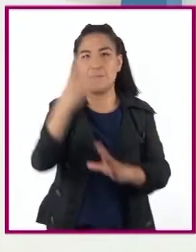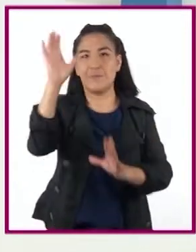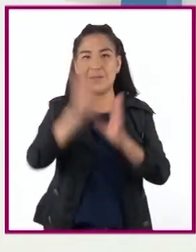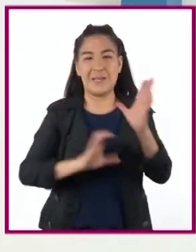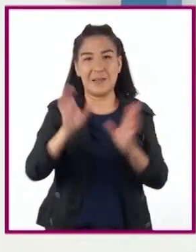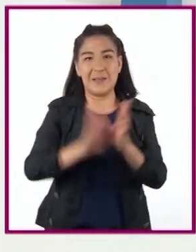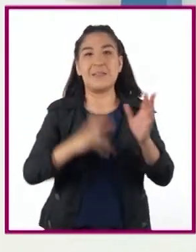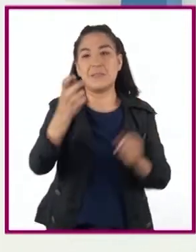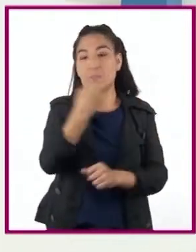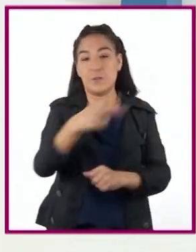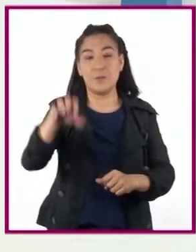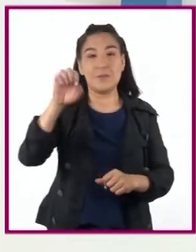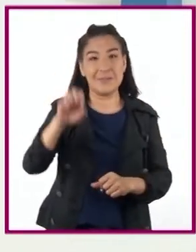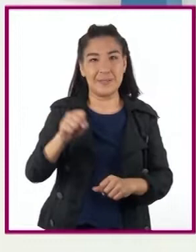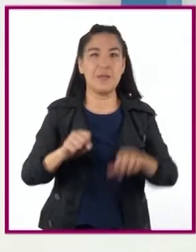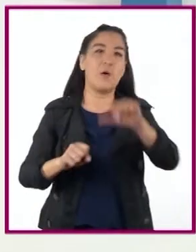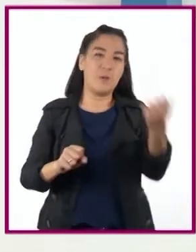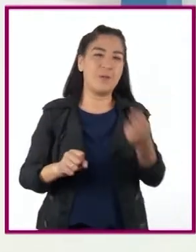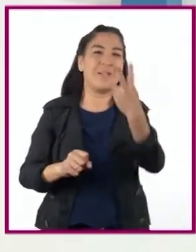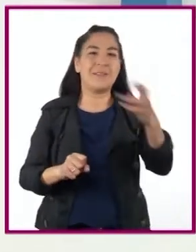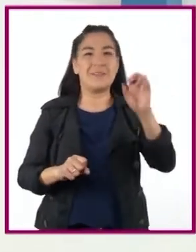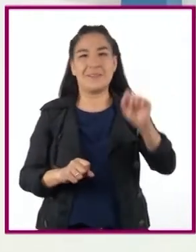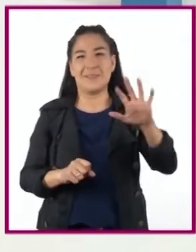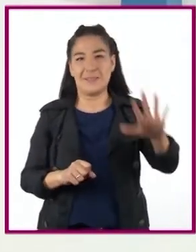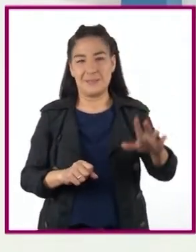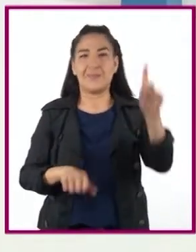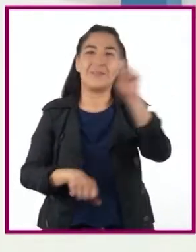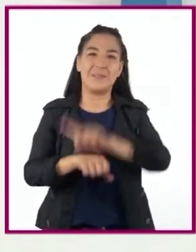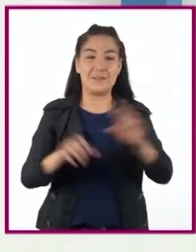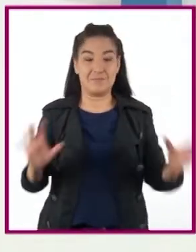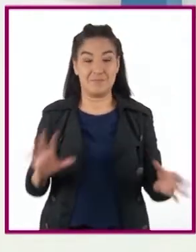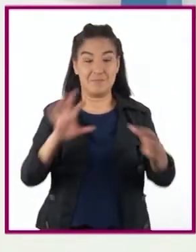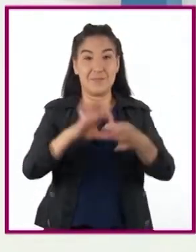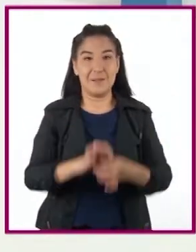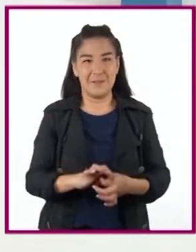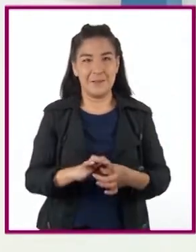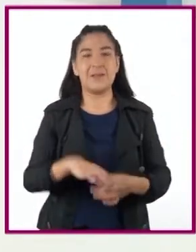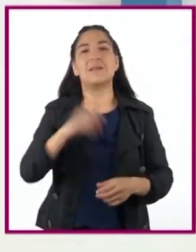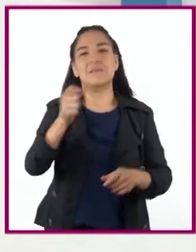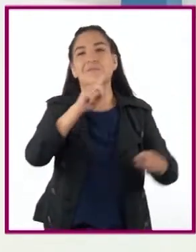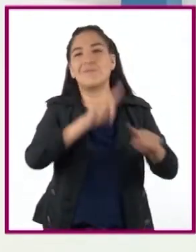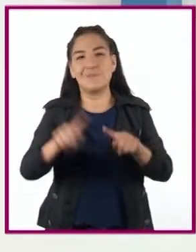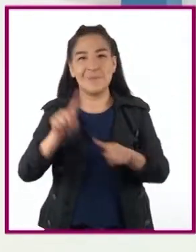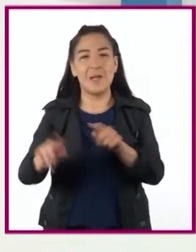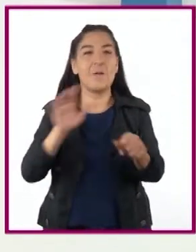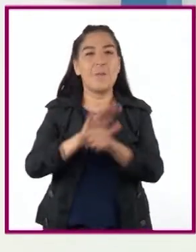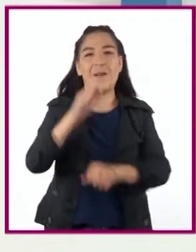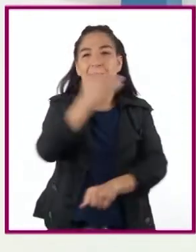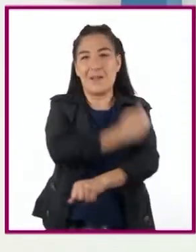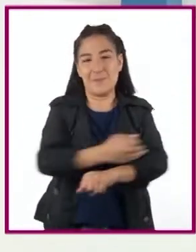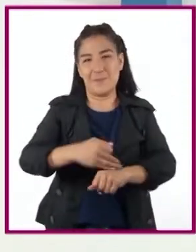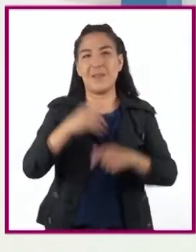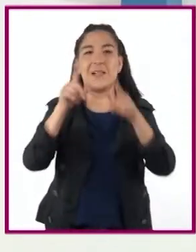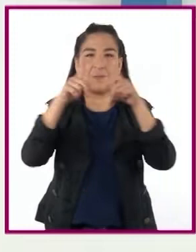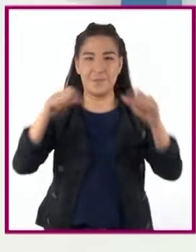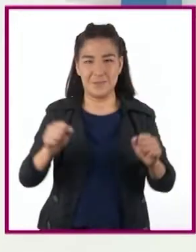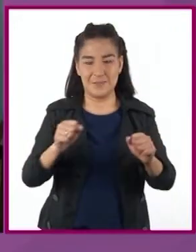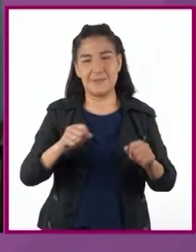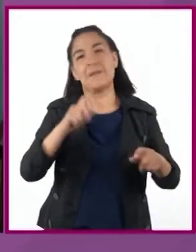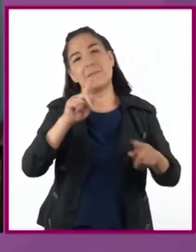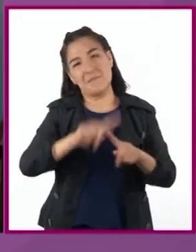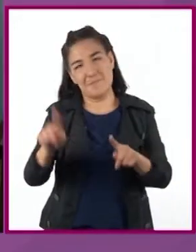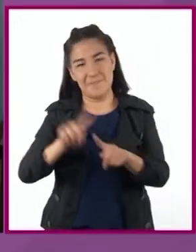de 260 y 365 días combinados y la distribución de ciertas familias lingüísticas, entre